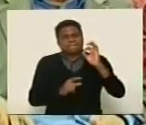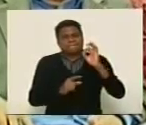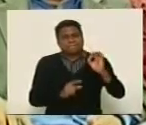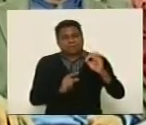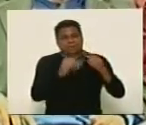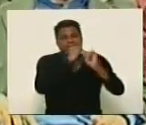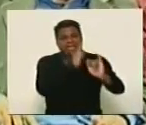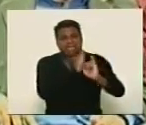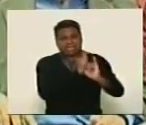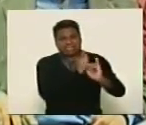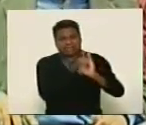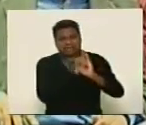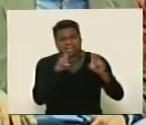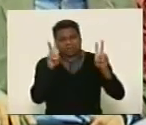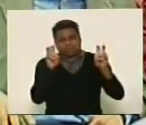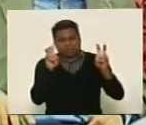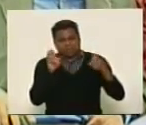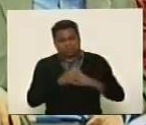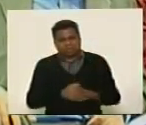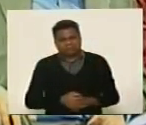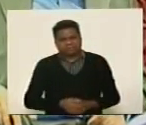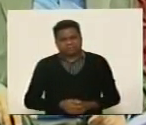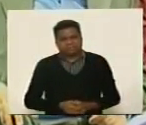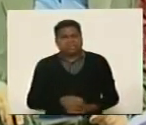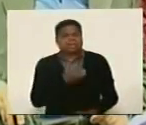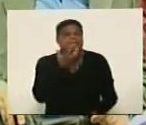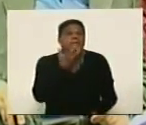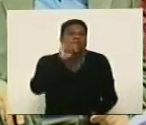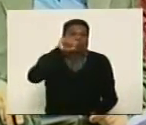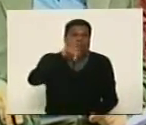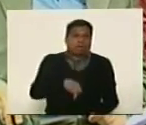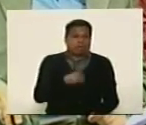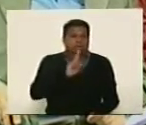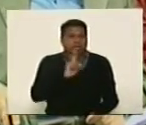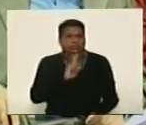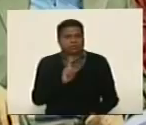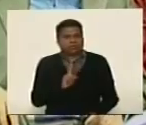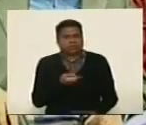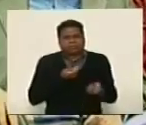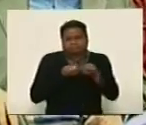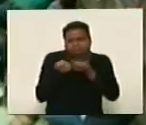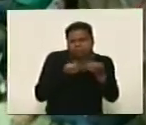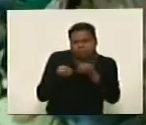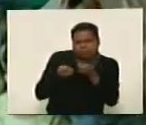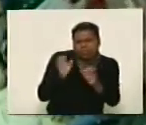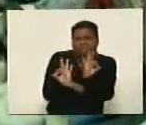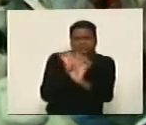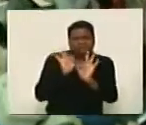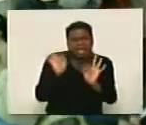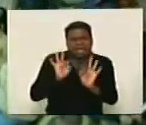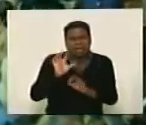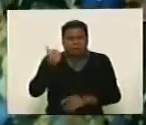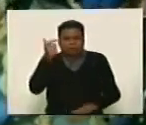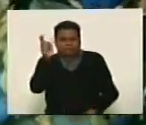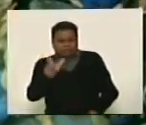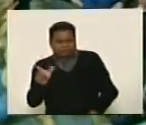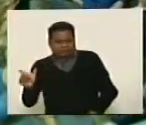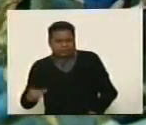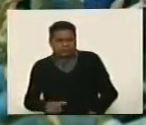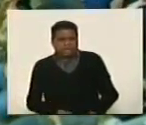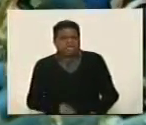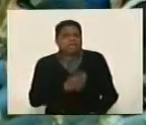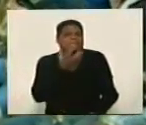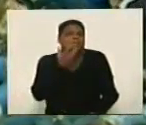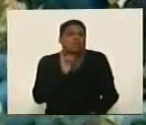alguna no es vulnerable, no va a poder ser manipulada, no tiene pago por